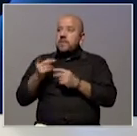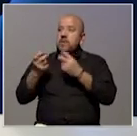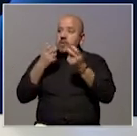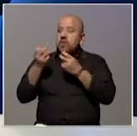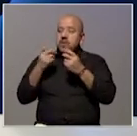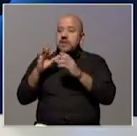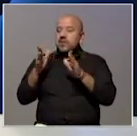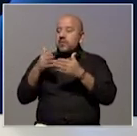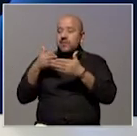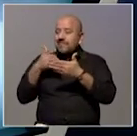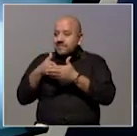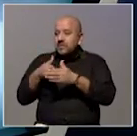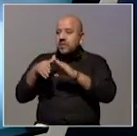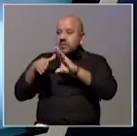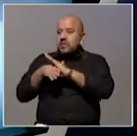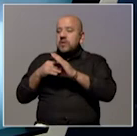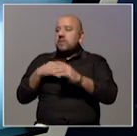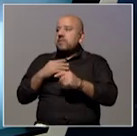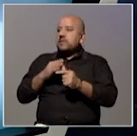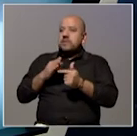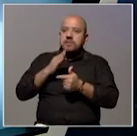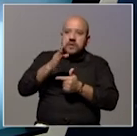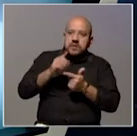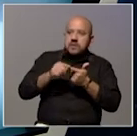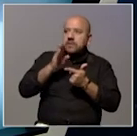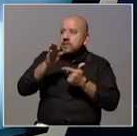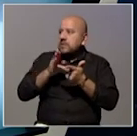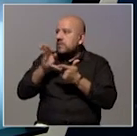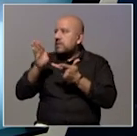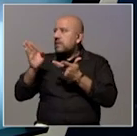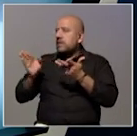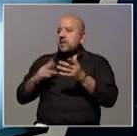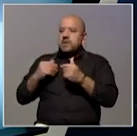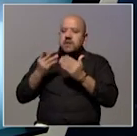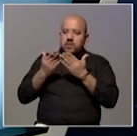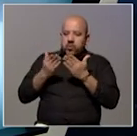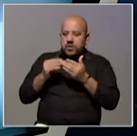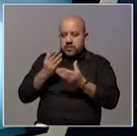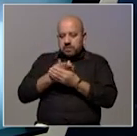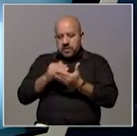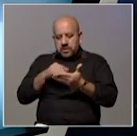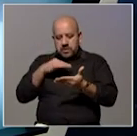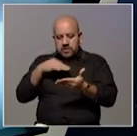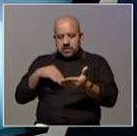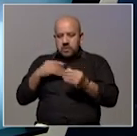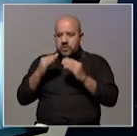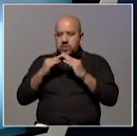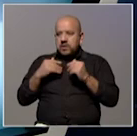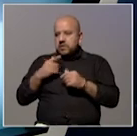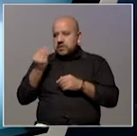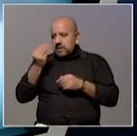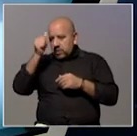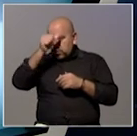interfiera pero midis corriendo de un lugar a otro los tiempos de ocio a estudiar los expedientes en tu casa los fines de semana se te acortan